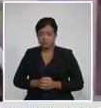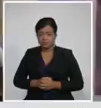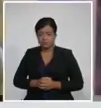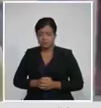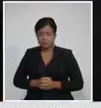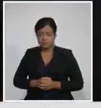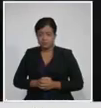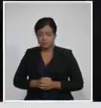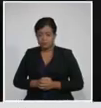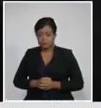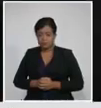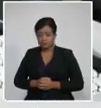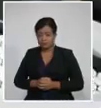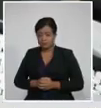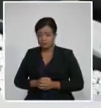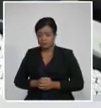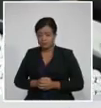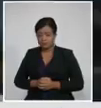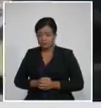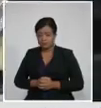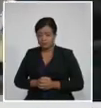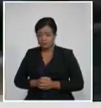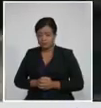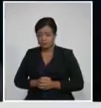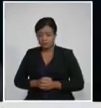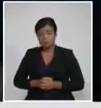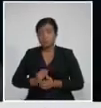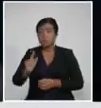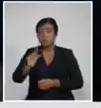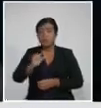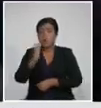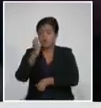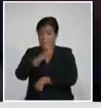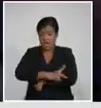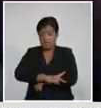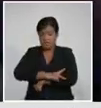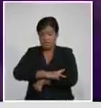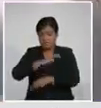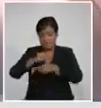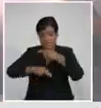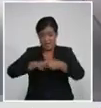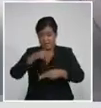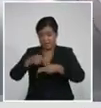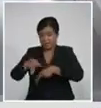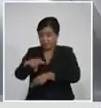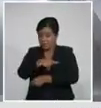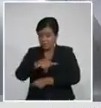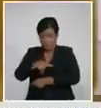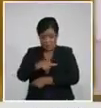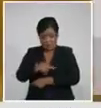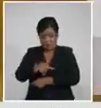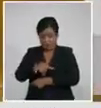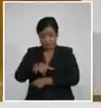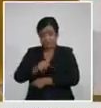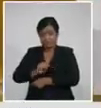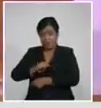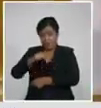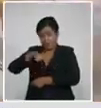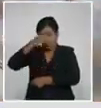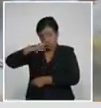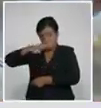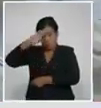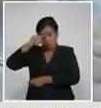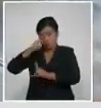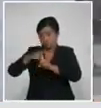tecnología, y que realmente muy pocos países en el mundo tienen capacidades industriales de producciones biotecnológicas, que las